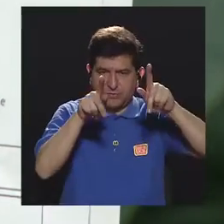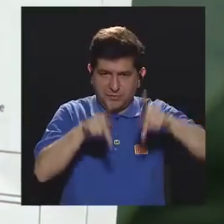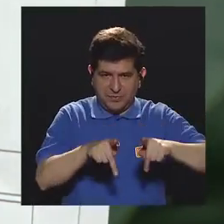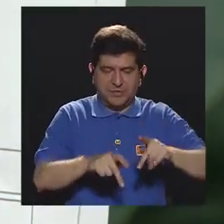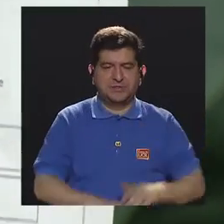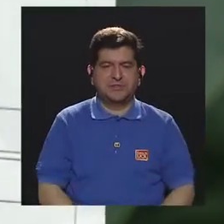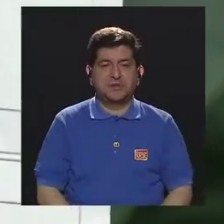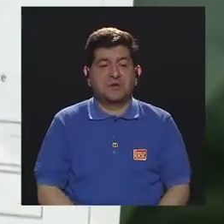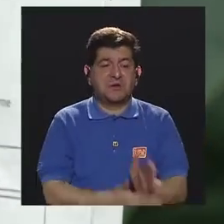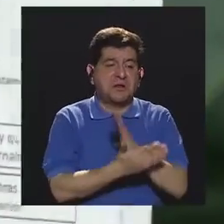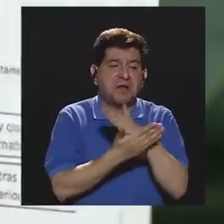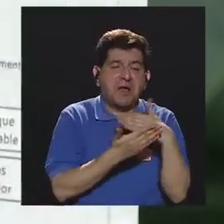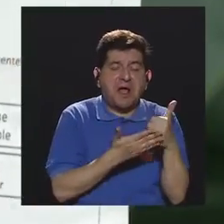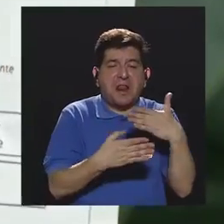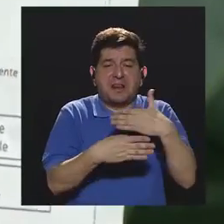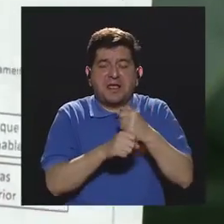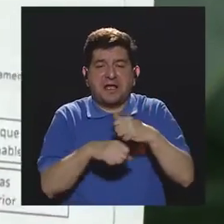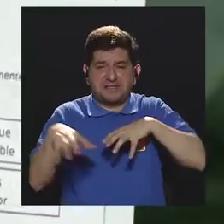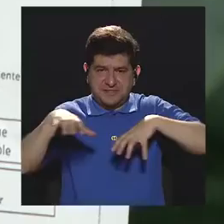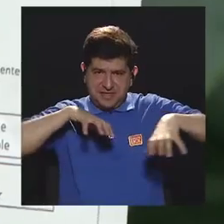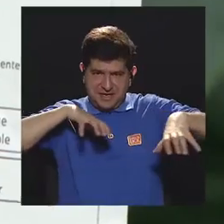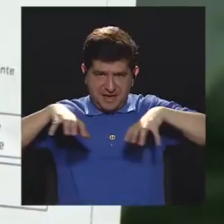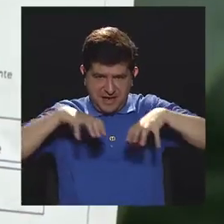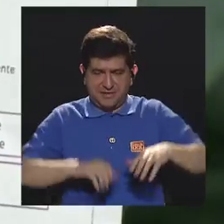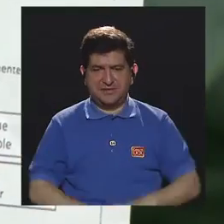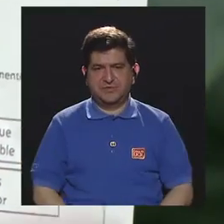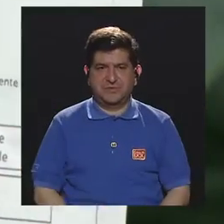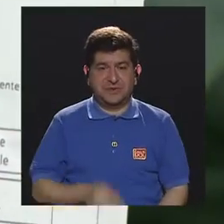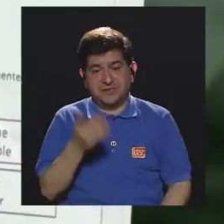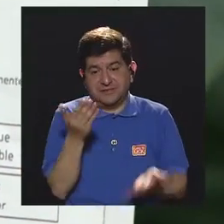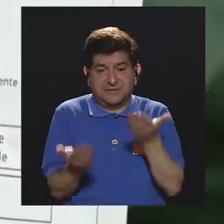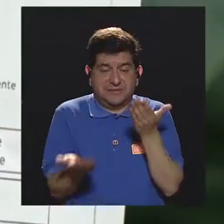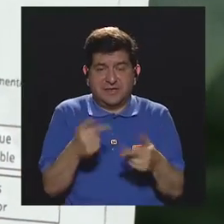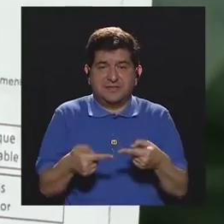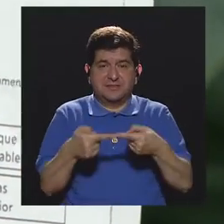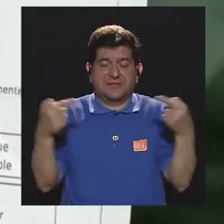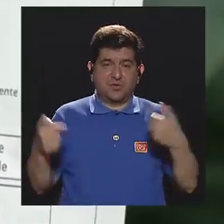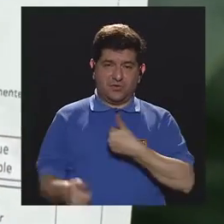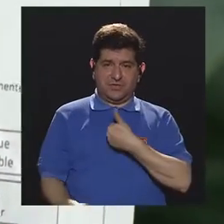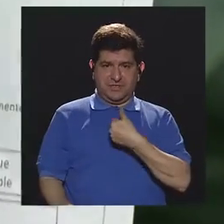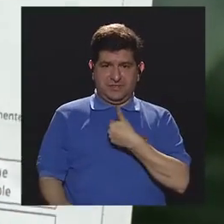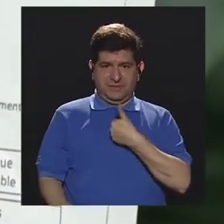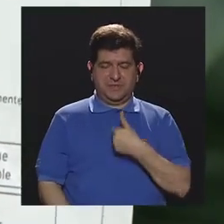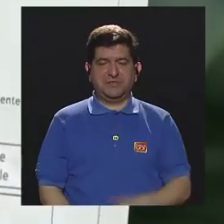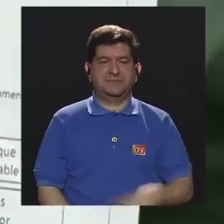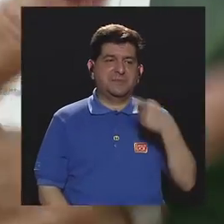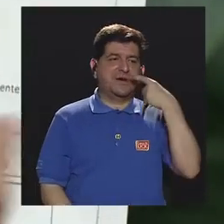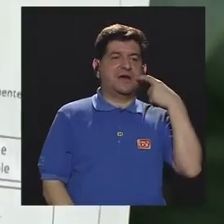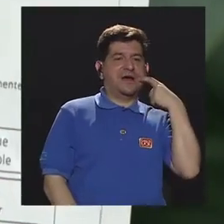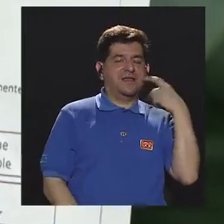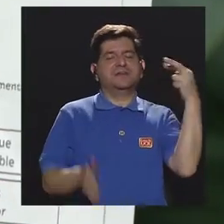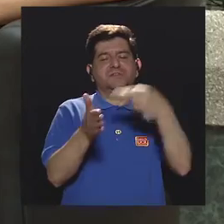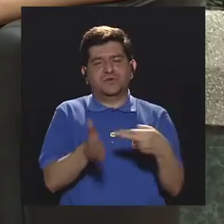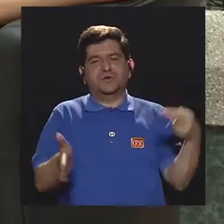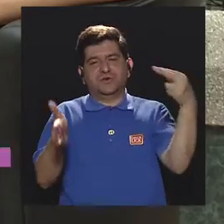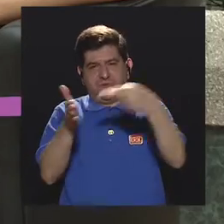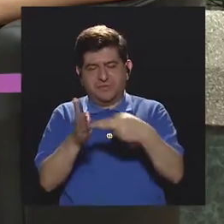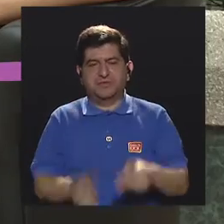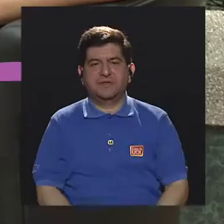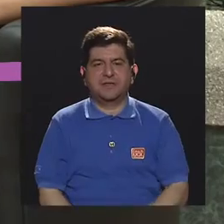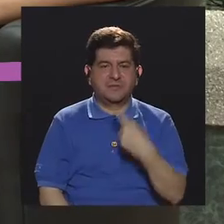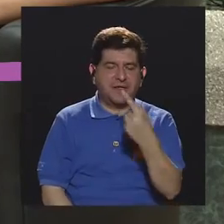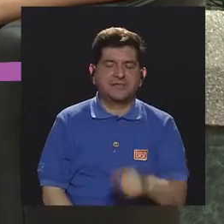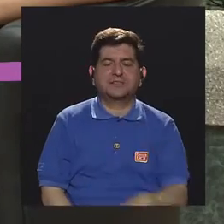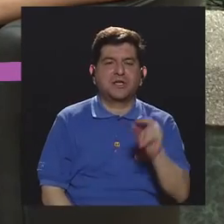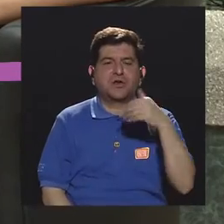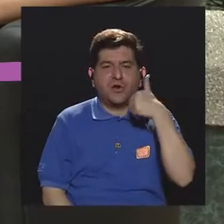cuando las personas, si algunas están haciendo actos, cometiendo actos que van contra ellas mismas, que es lo que es la adicción, y lo repiten, van a